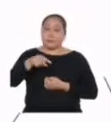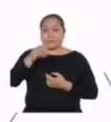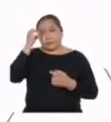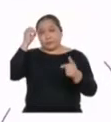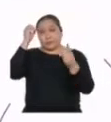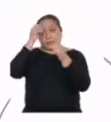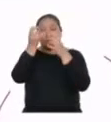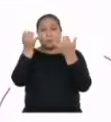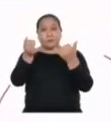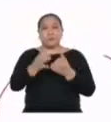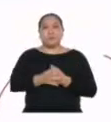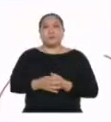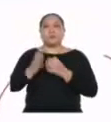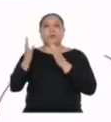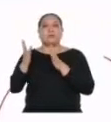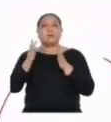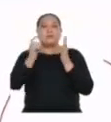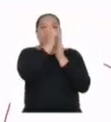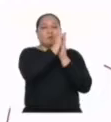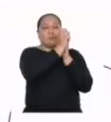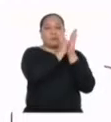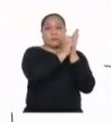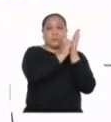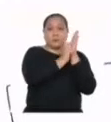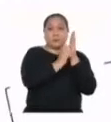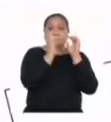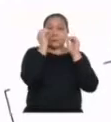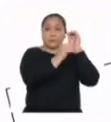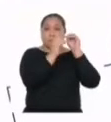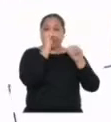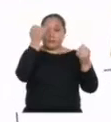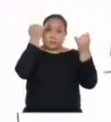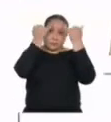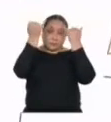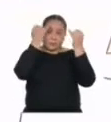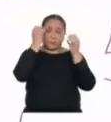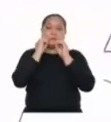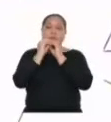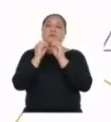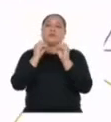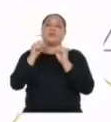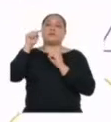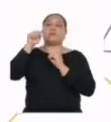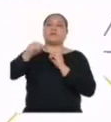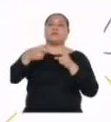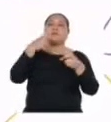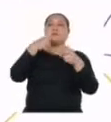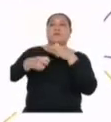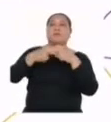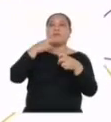El reto de hoy consistirá en elaborar un texto proponiendo acciones para hacer frente a una